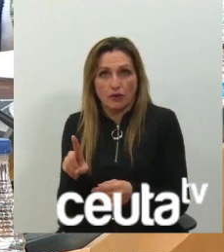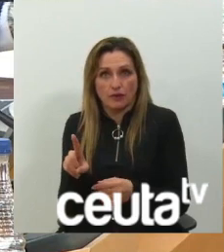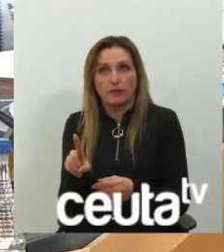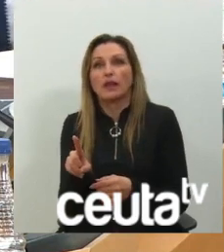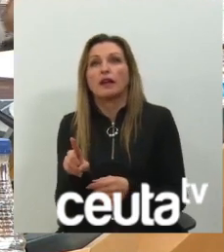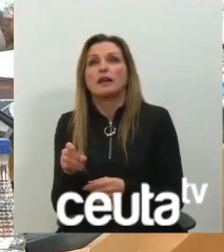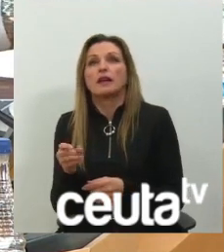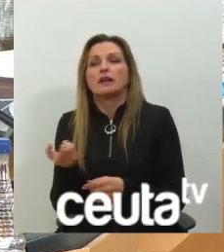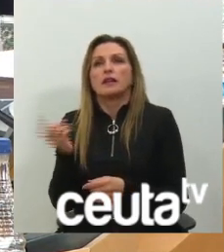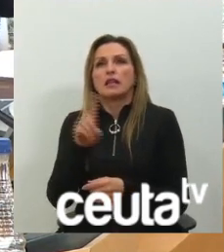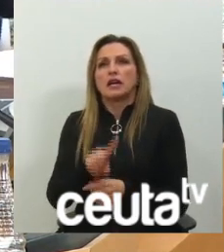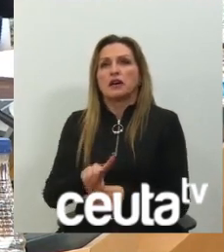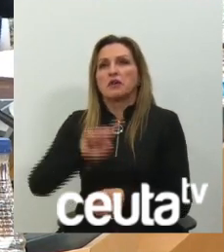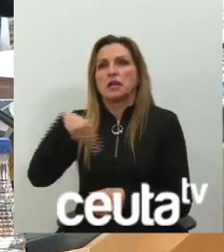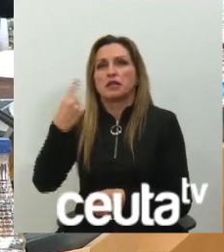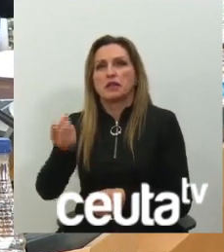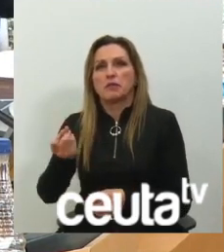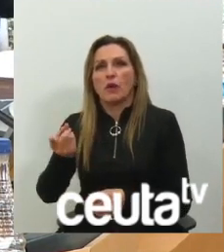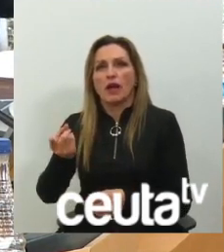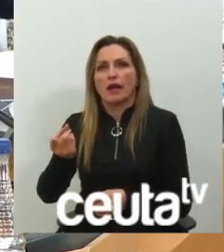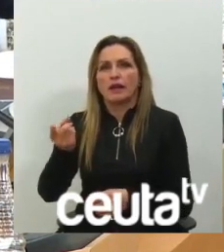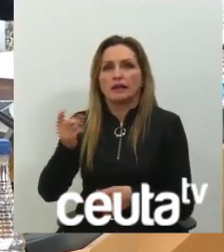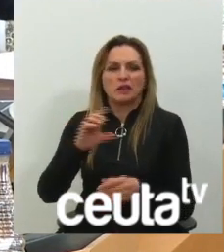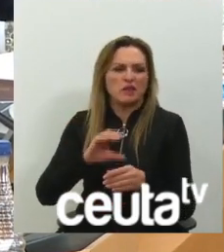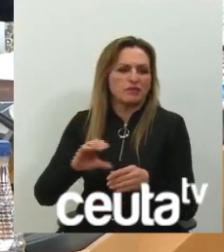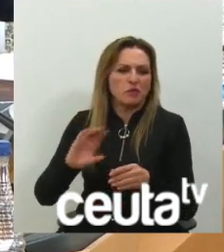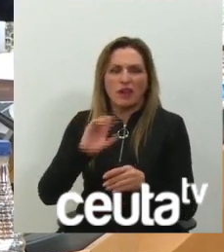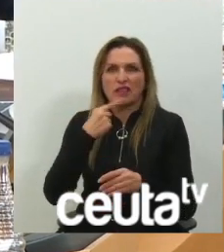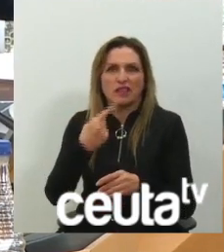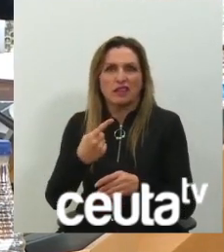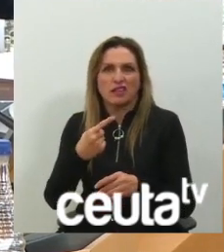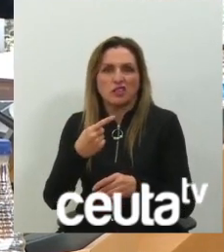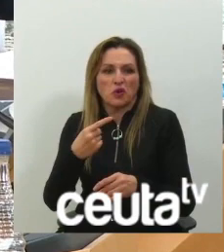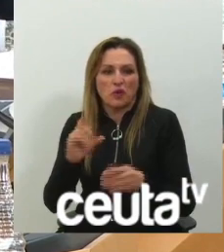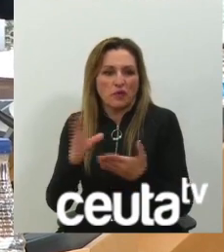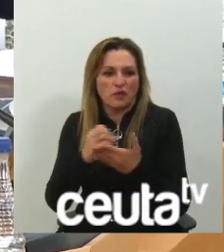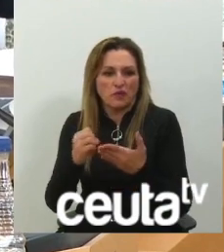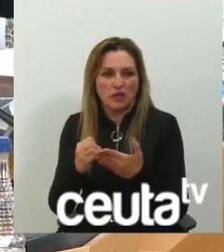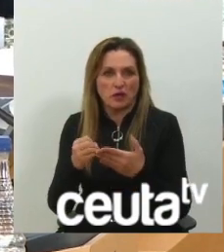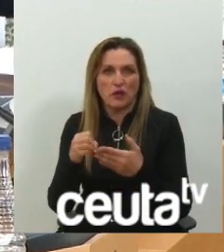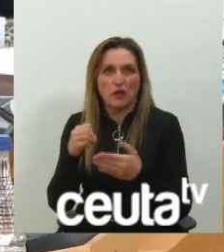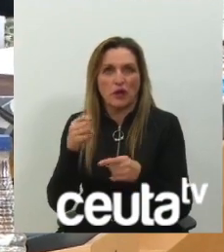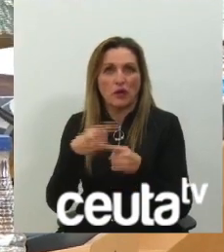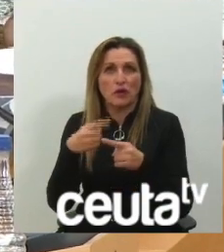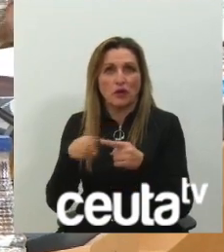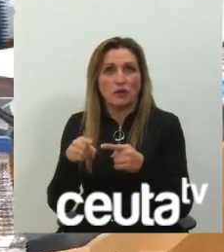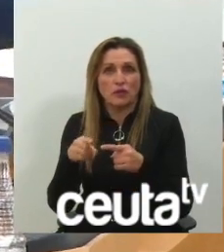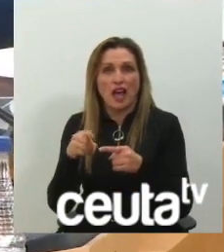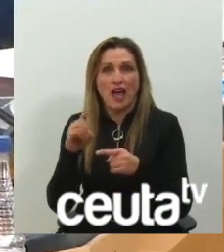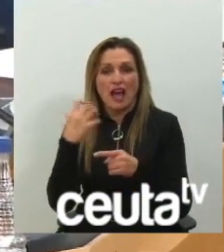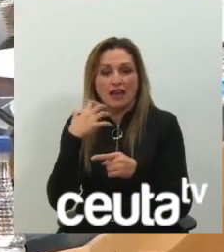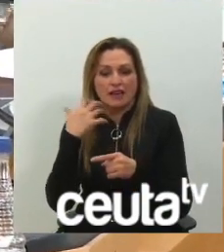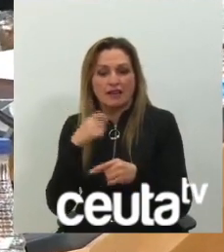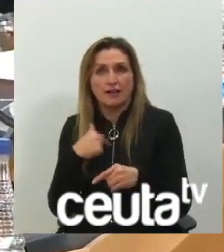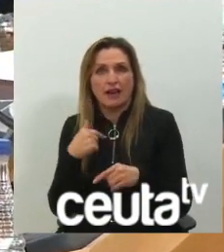nos ha llamado nos exigen los llamados nástic comunistas que nos han llamado y de todos ya que nos pueden decir comunistas nazis que nos digan